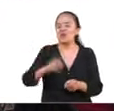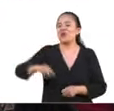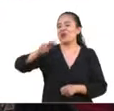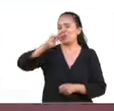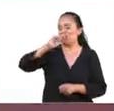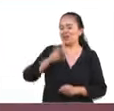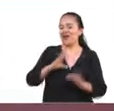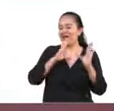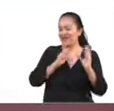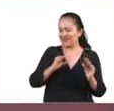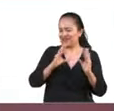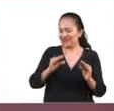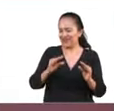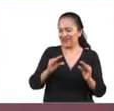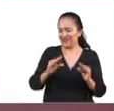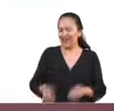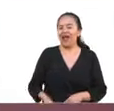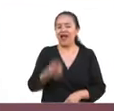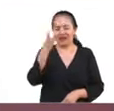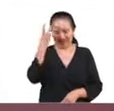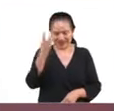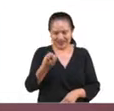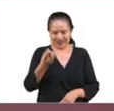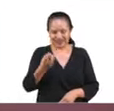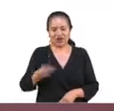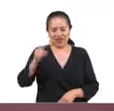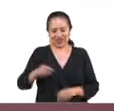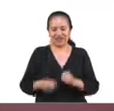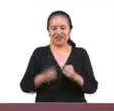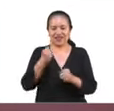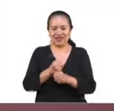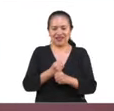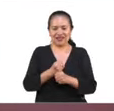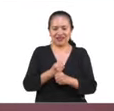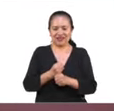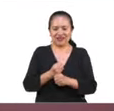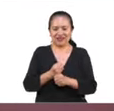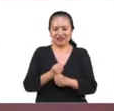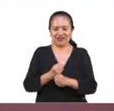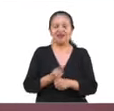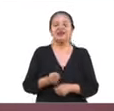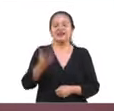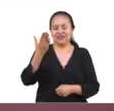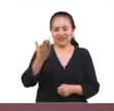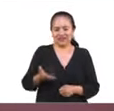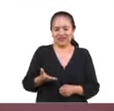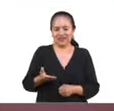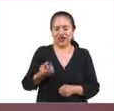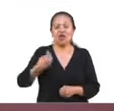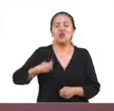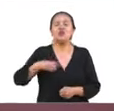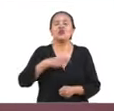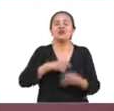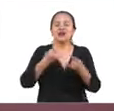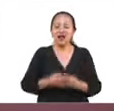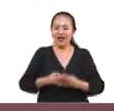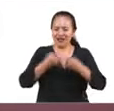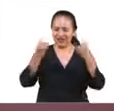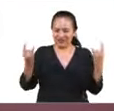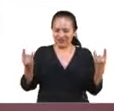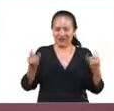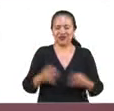madres. Así que eso ocurrirá este año y será una recuperación de nuestra historia y